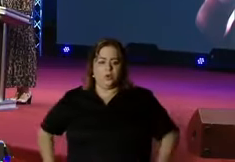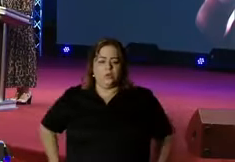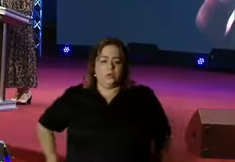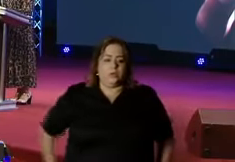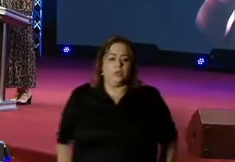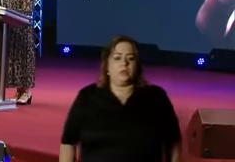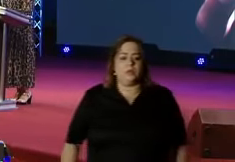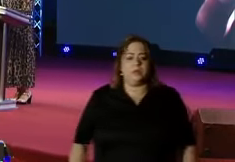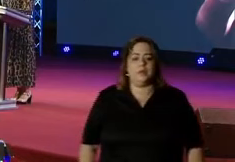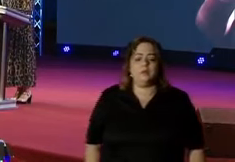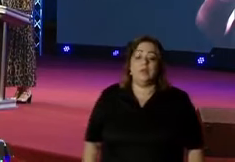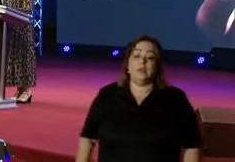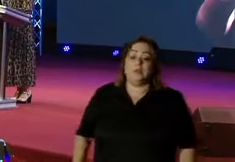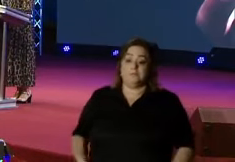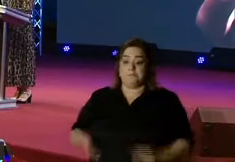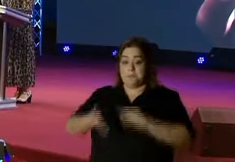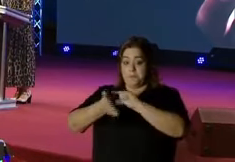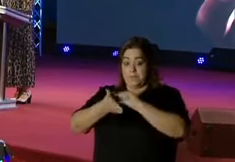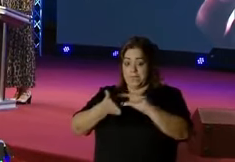el verso 20,